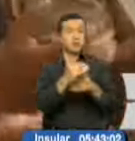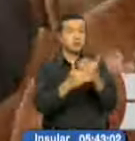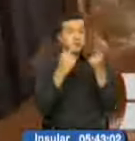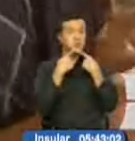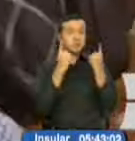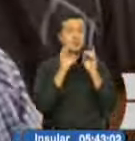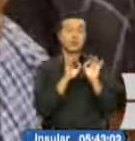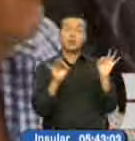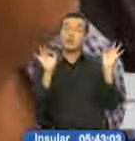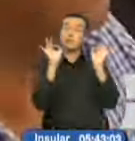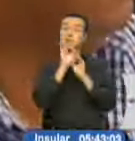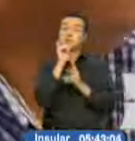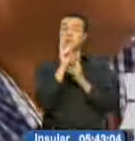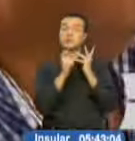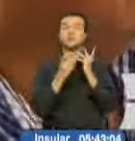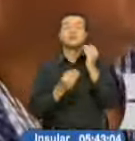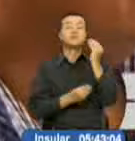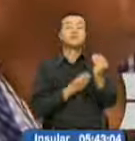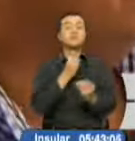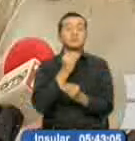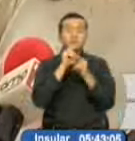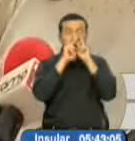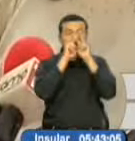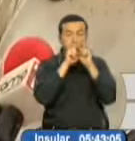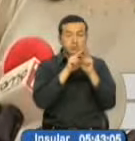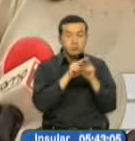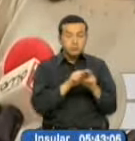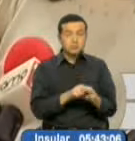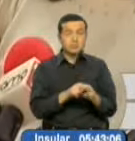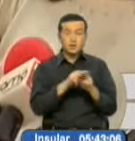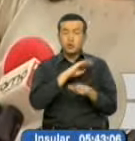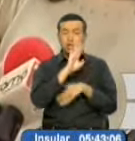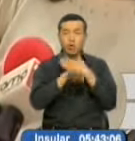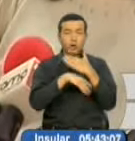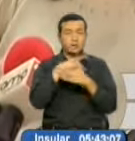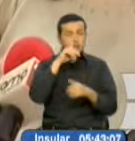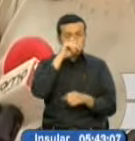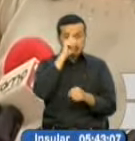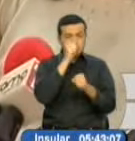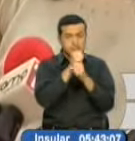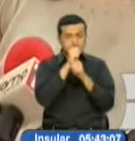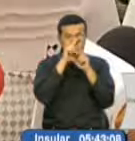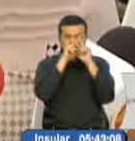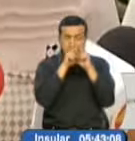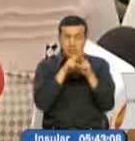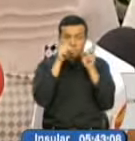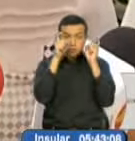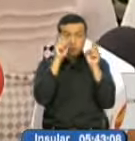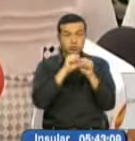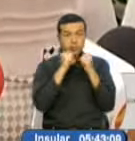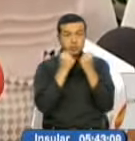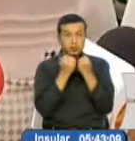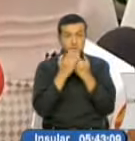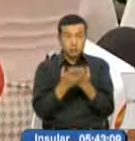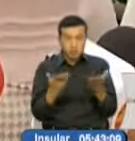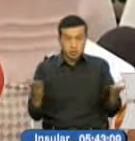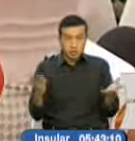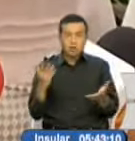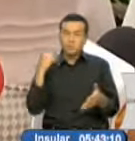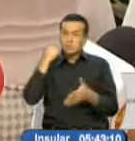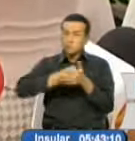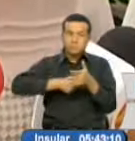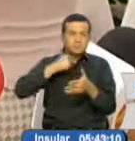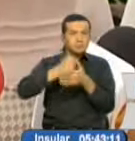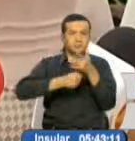la necesidad de que haya una depuración en la función pública en la que se involucre el control social. Esa va a ser nuestra lucha,